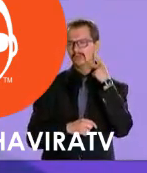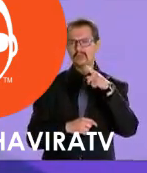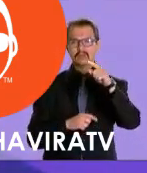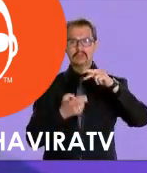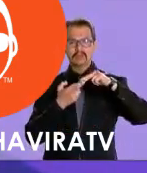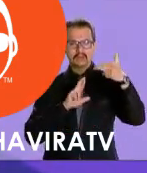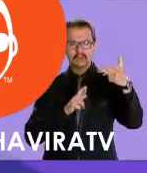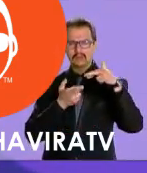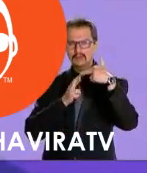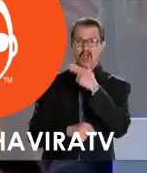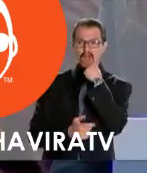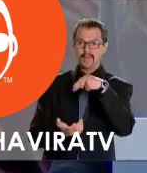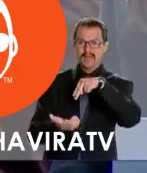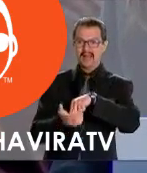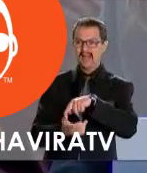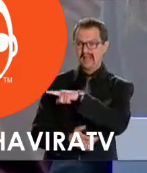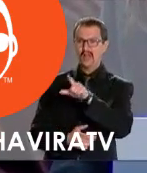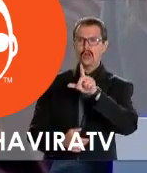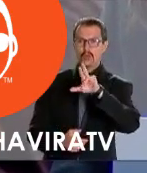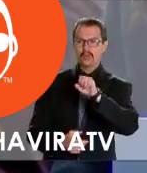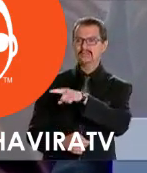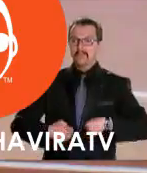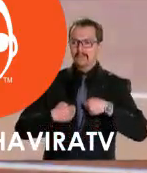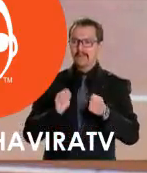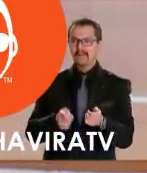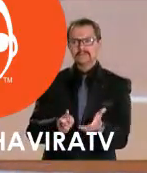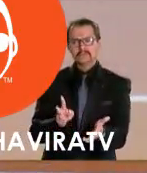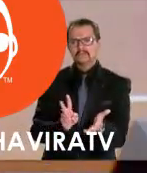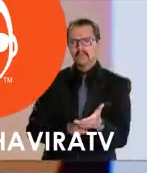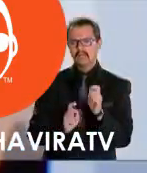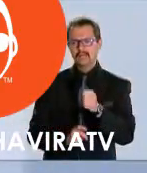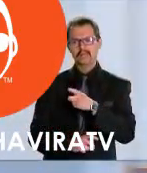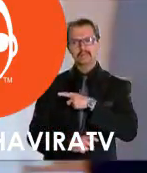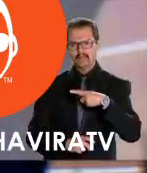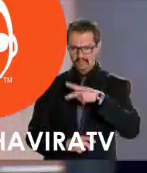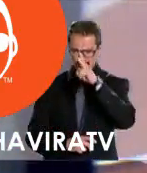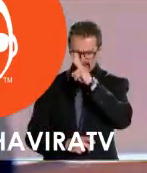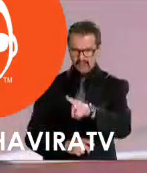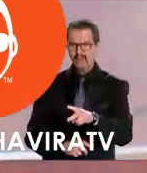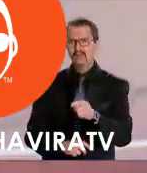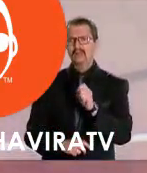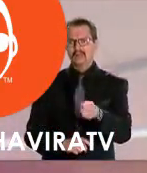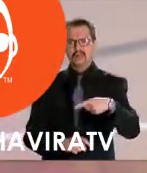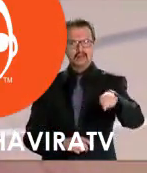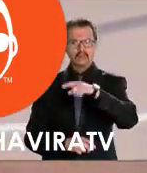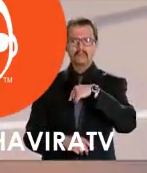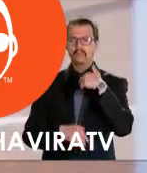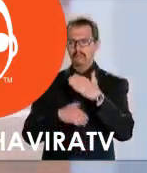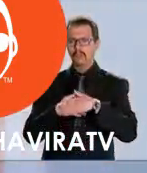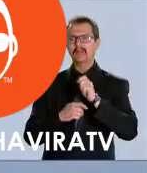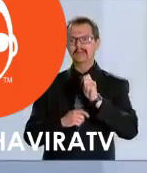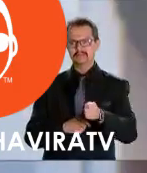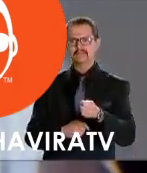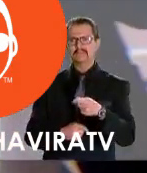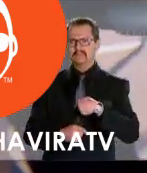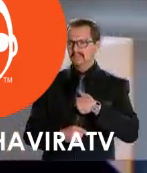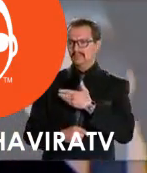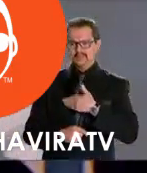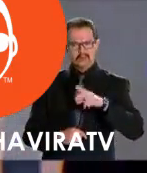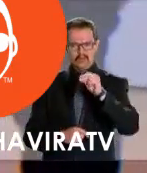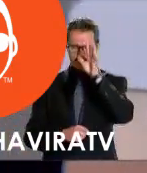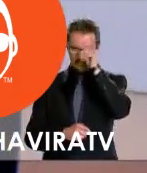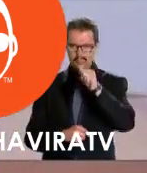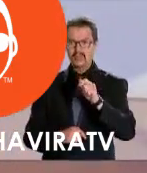¿Y me puedes repetir la pregunta? Adelante, José Antonio Meade. Beben en el río, vuelven a beber. Los peces en el río por ver a